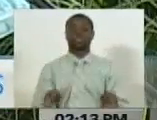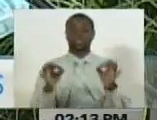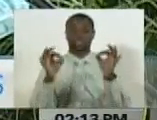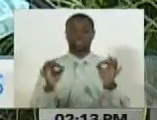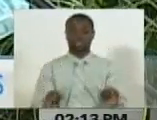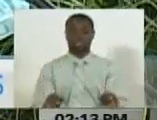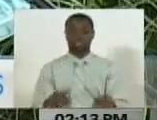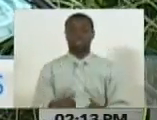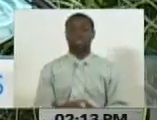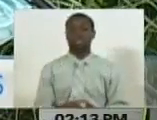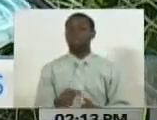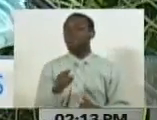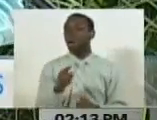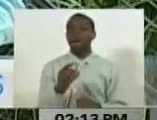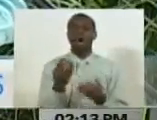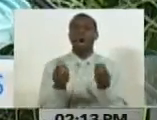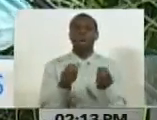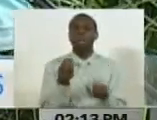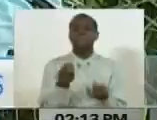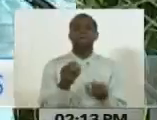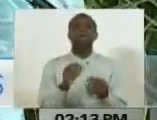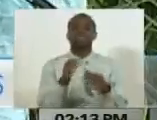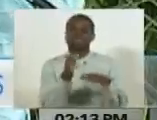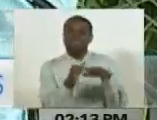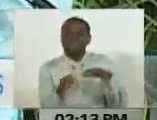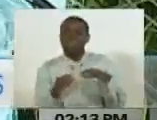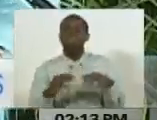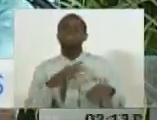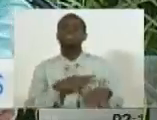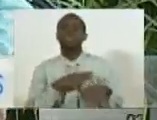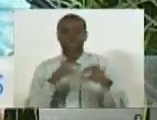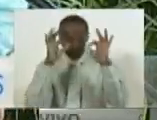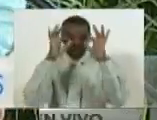a través de la micromisión Simón Rodríguez,